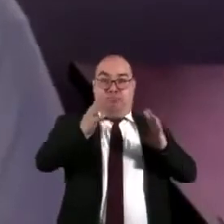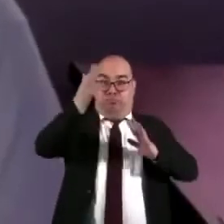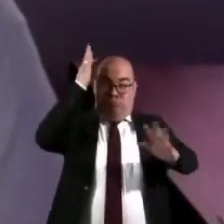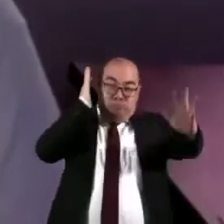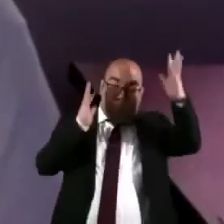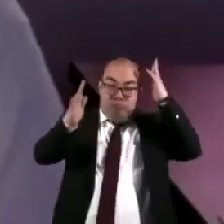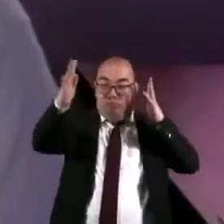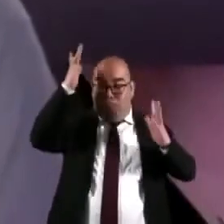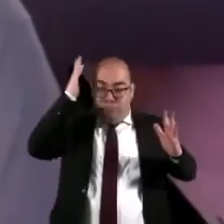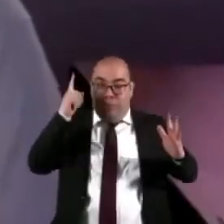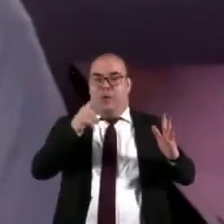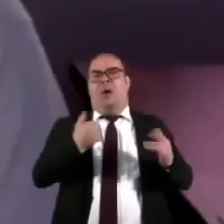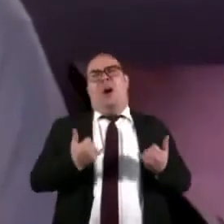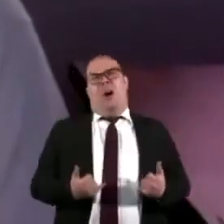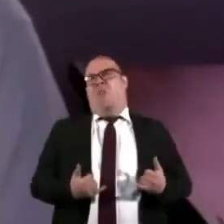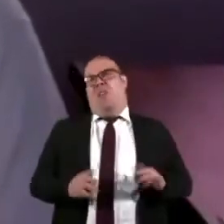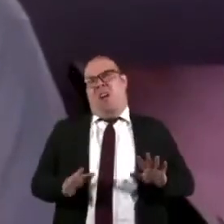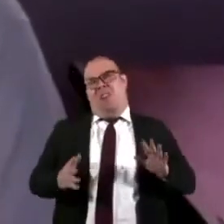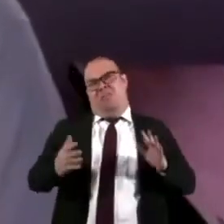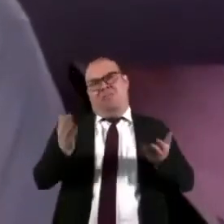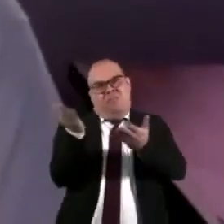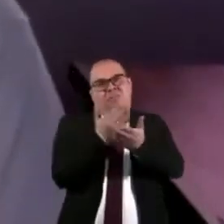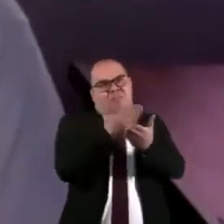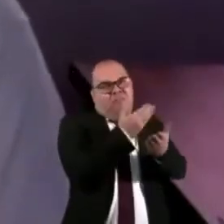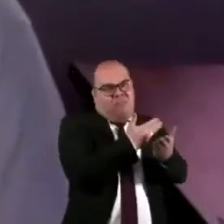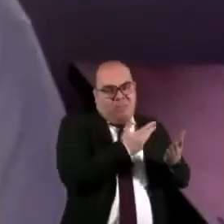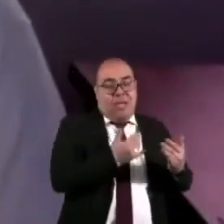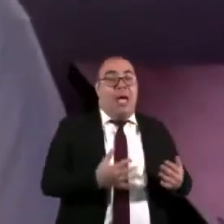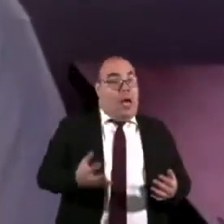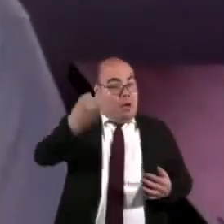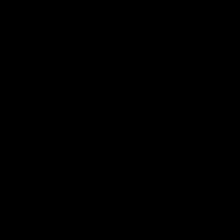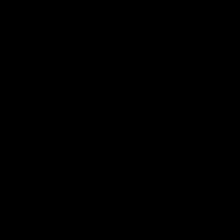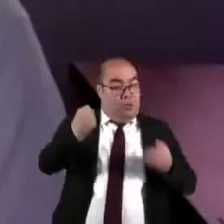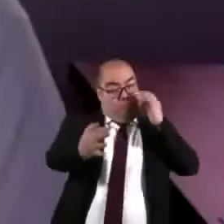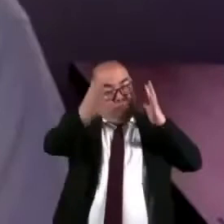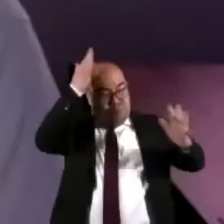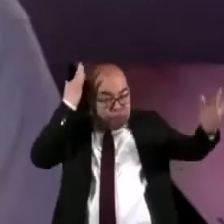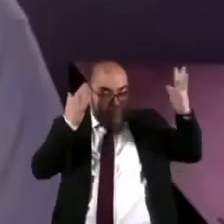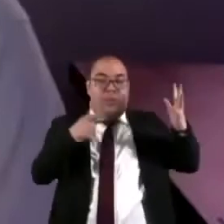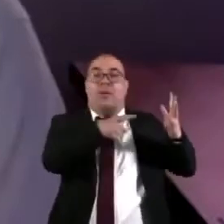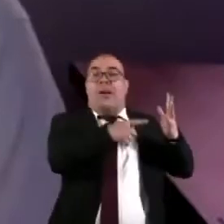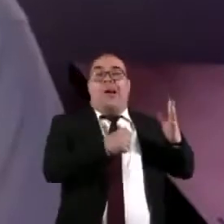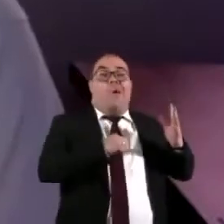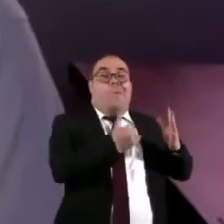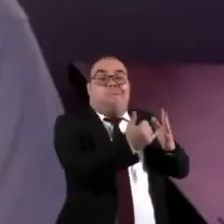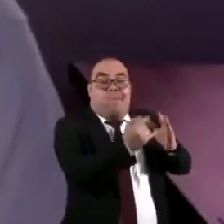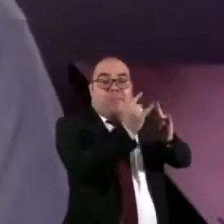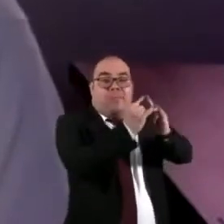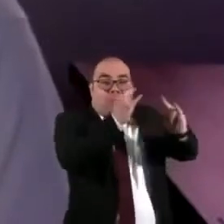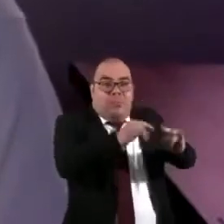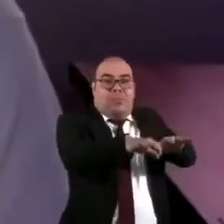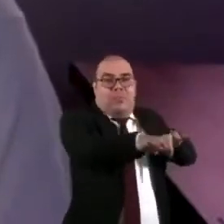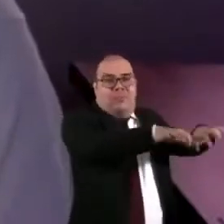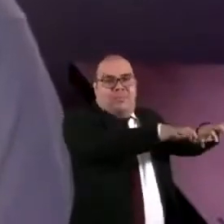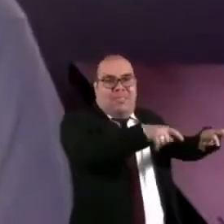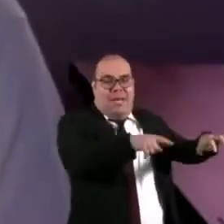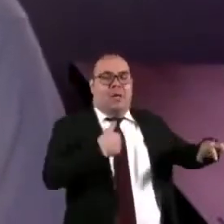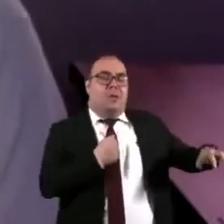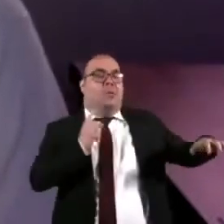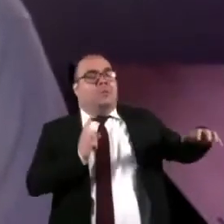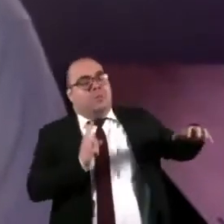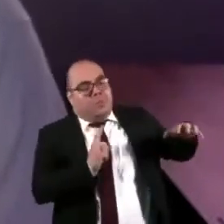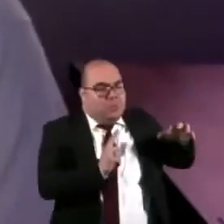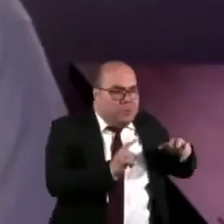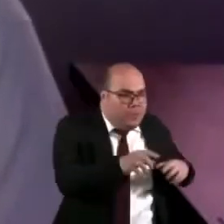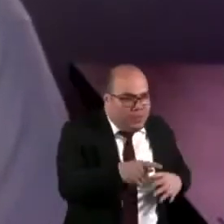ahora no es tan selvática, y allí habían unos campamentos que la visión que tenía la dirección, después uno es que lo